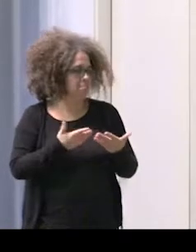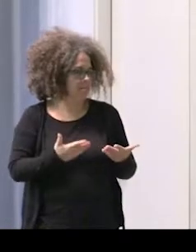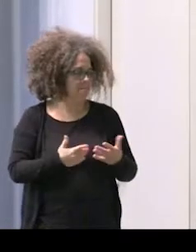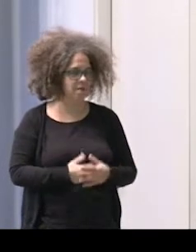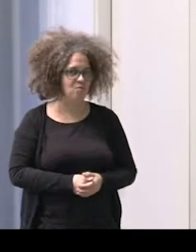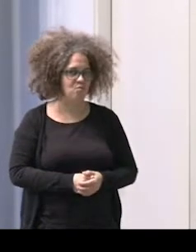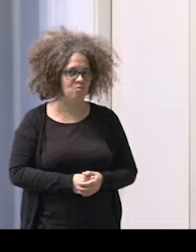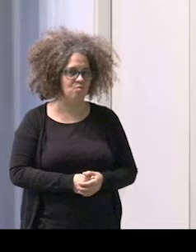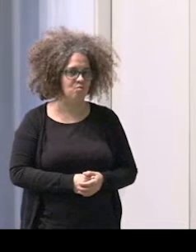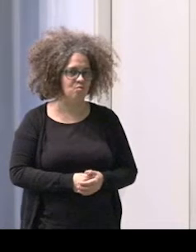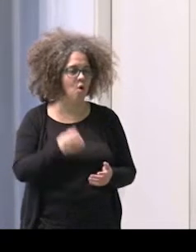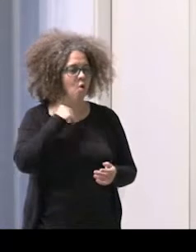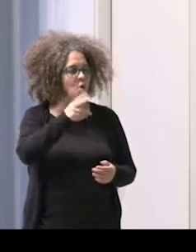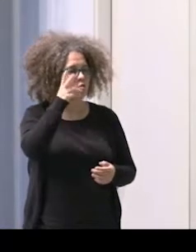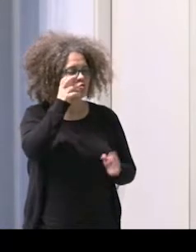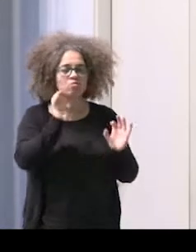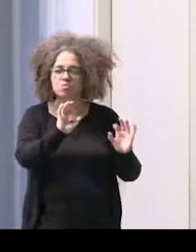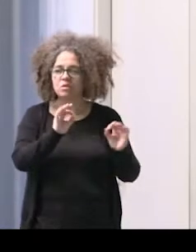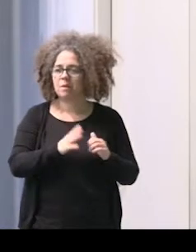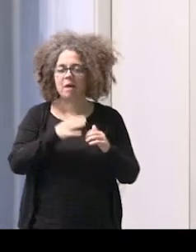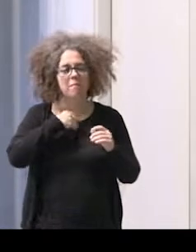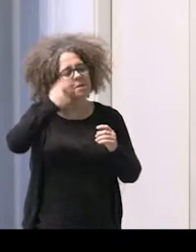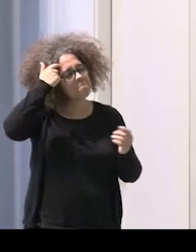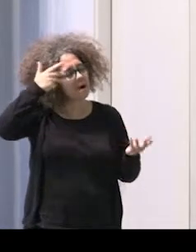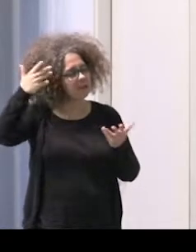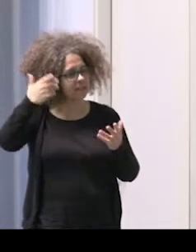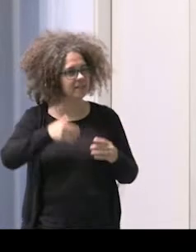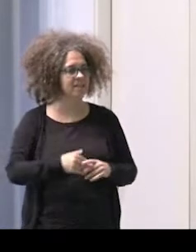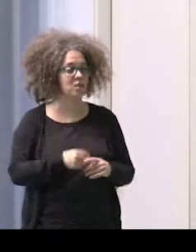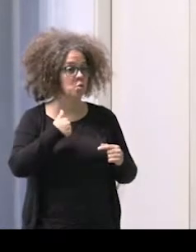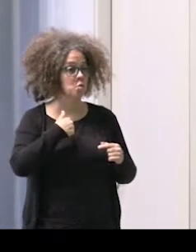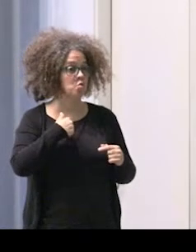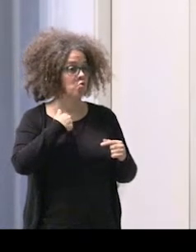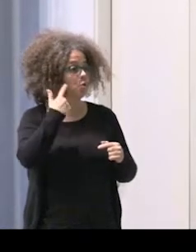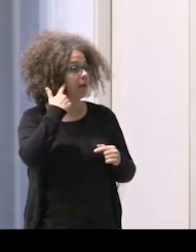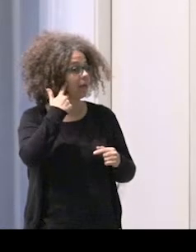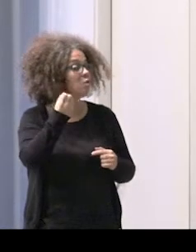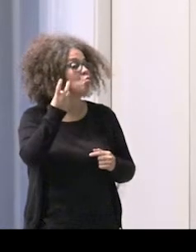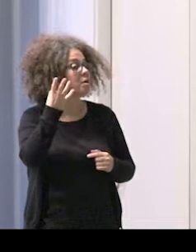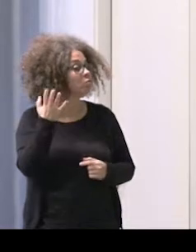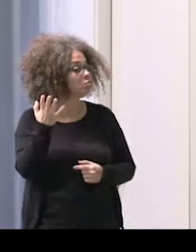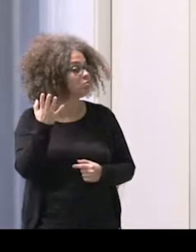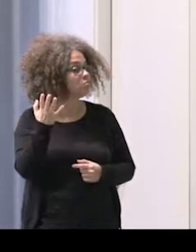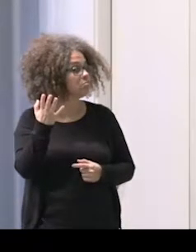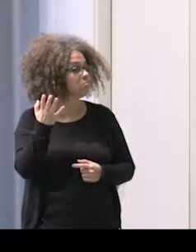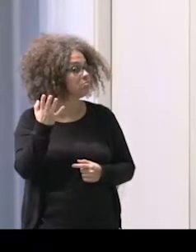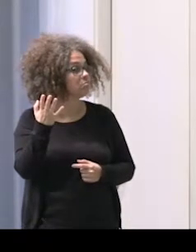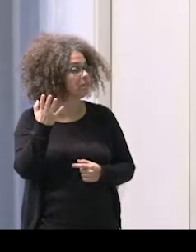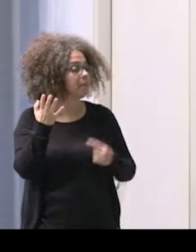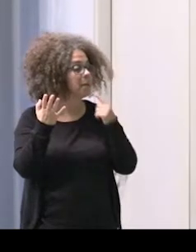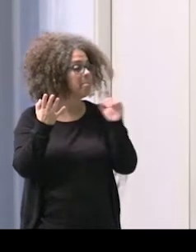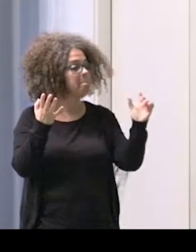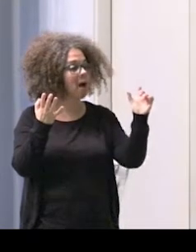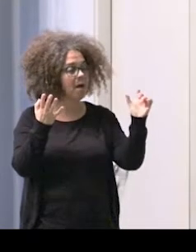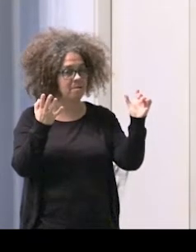escucha dicótica o escucha diótica. Imaginen que presento números por un oído y palabras con colores,